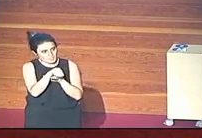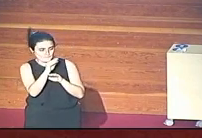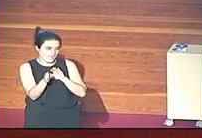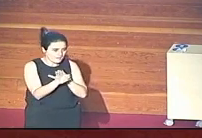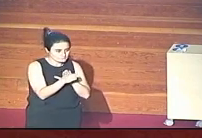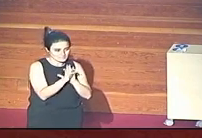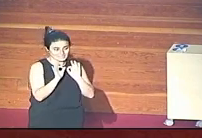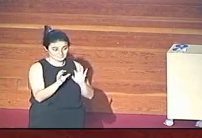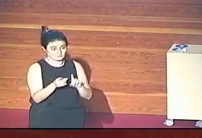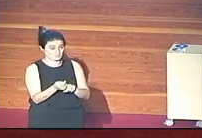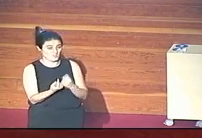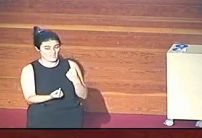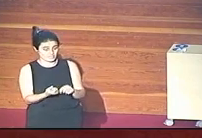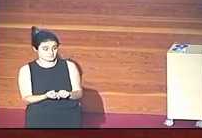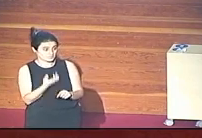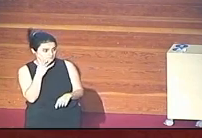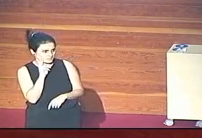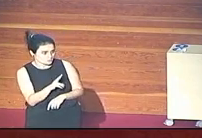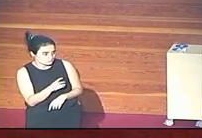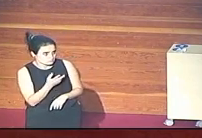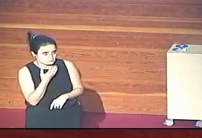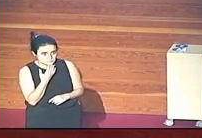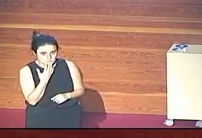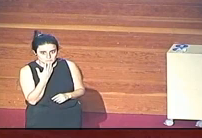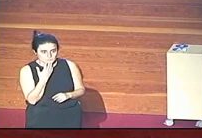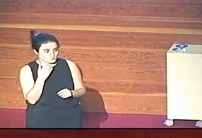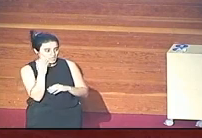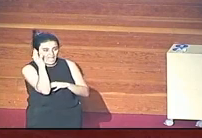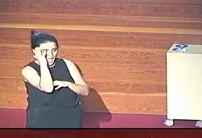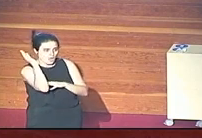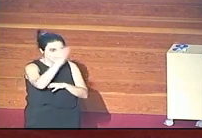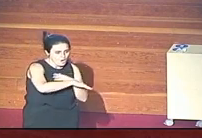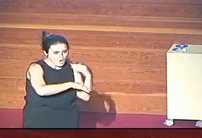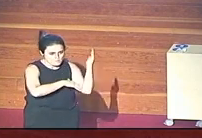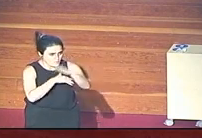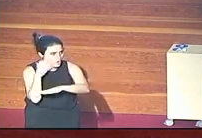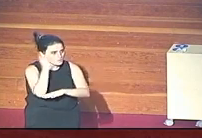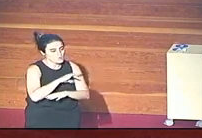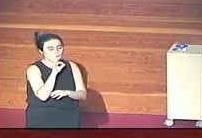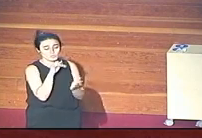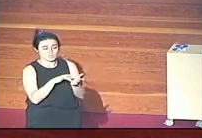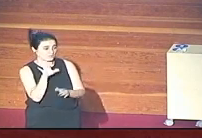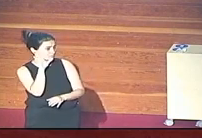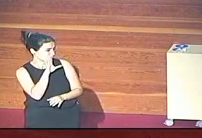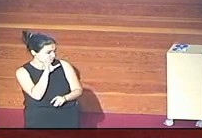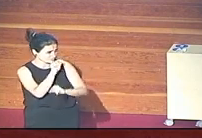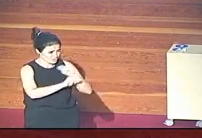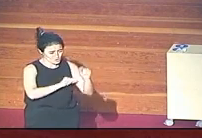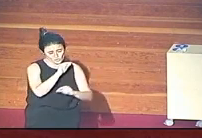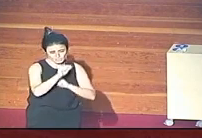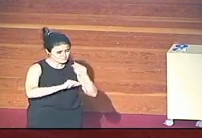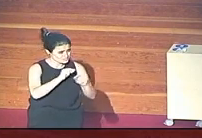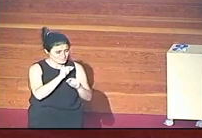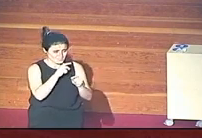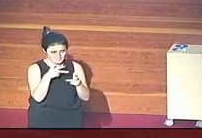se nos ponen los pelos de punta cuando vemos bueno pues las talas o la contaminación de del